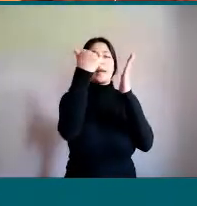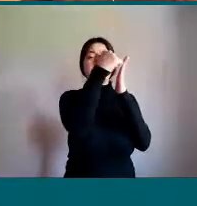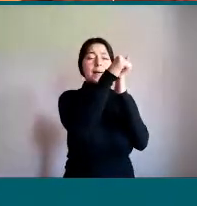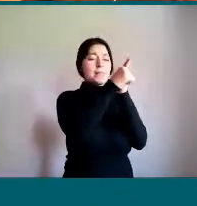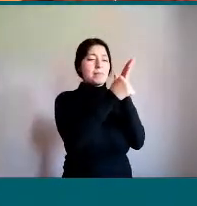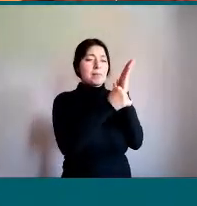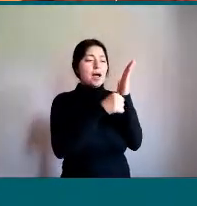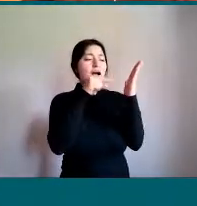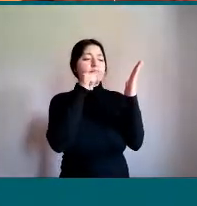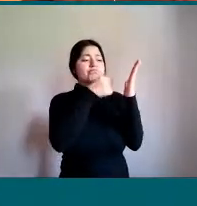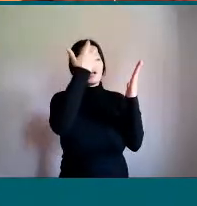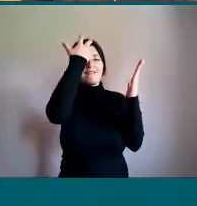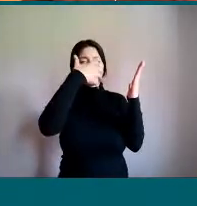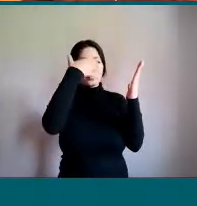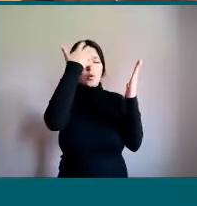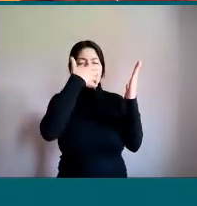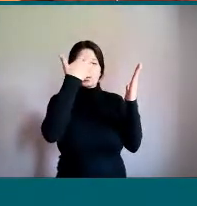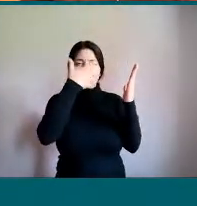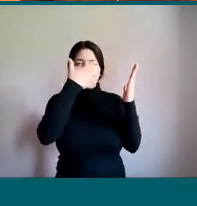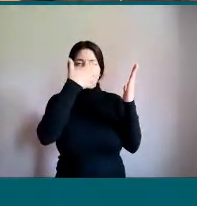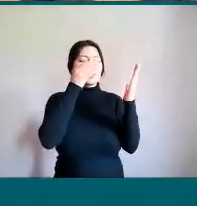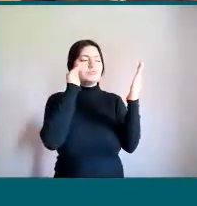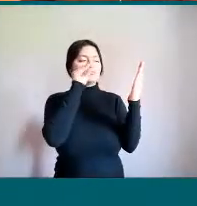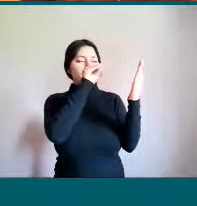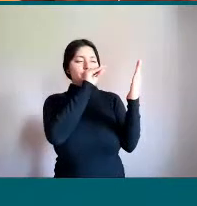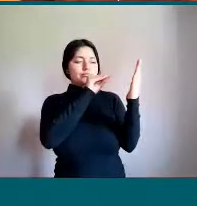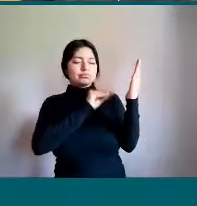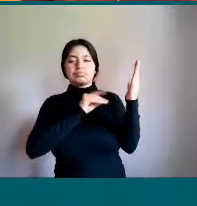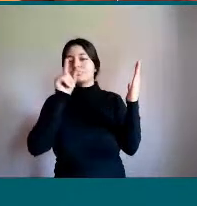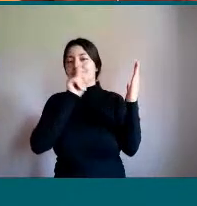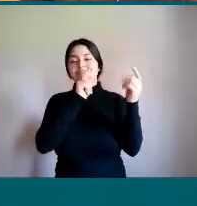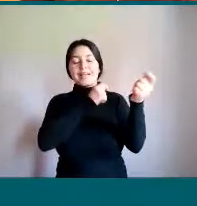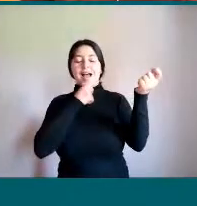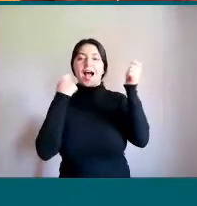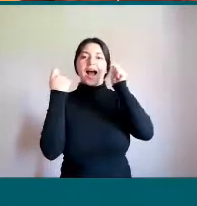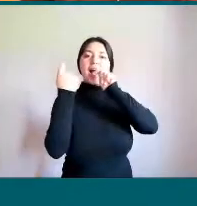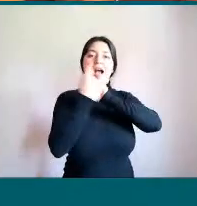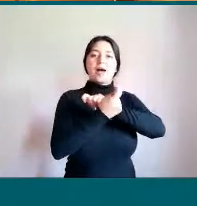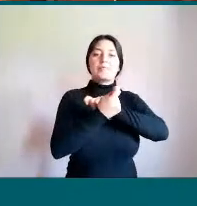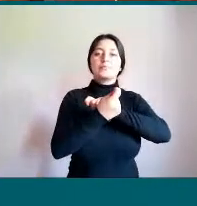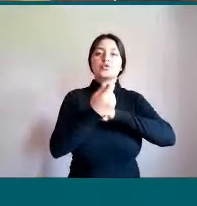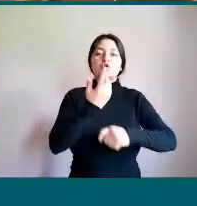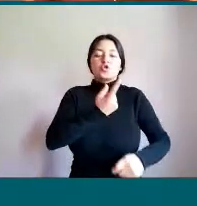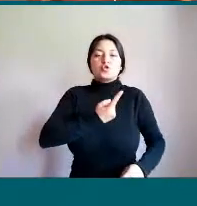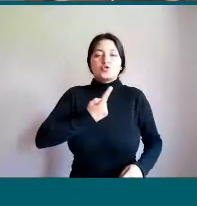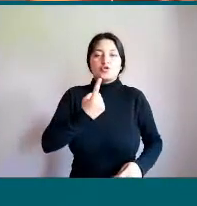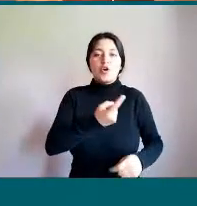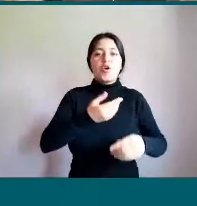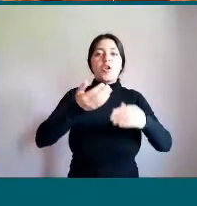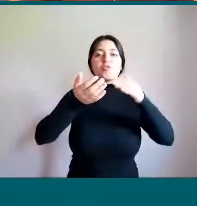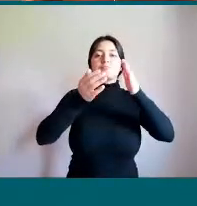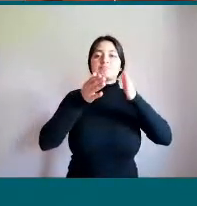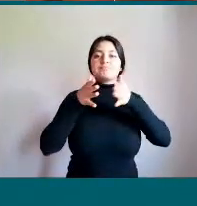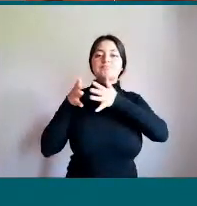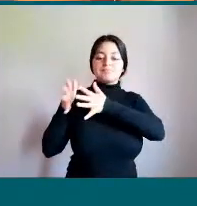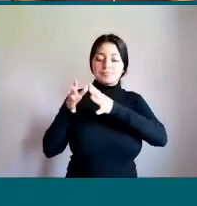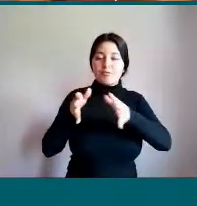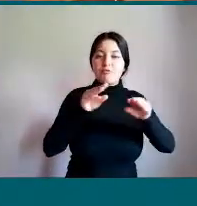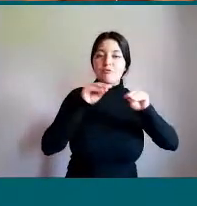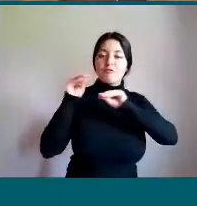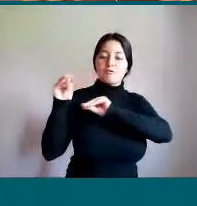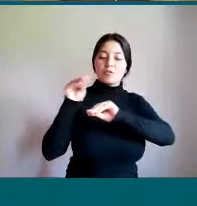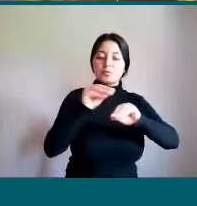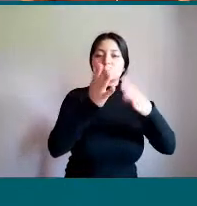Parece que nos hemos centrado en educación mucho más en ver qué cantidad de cosas tenemos que dar que